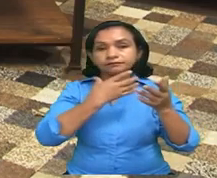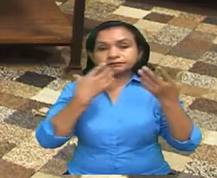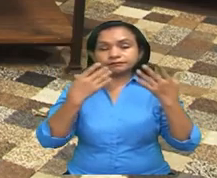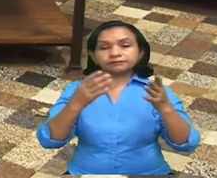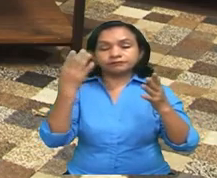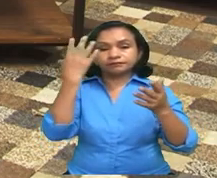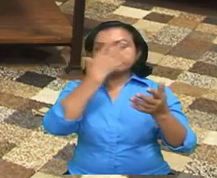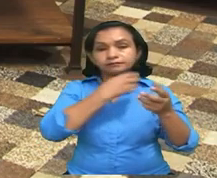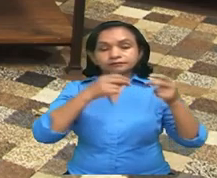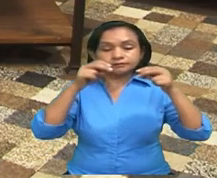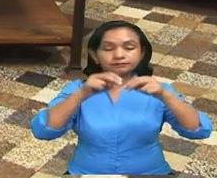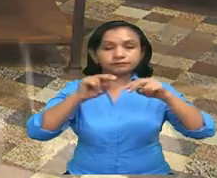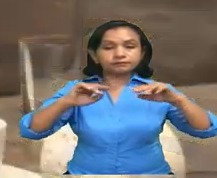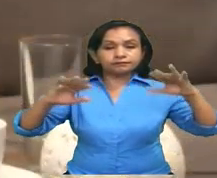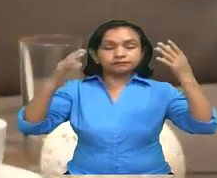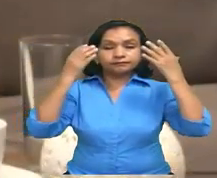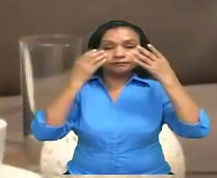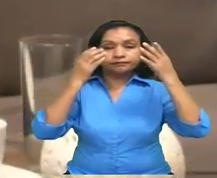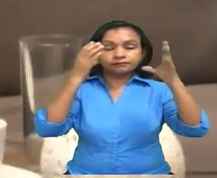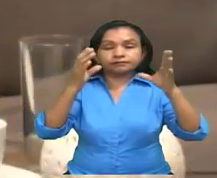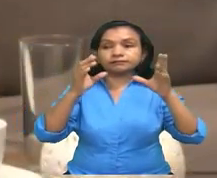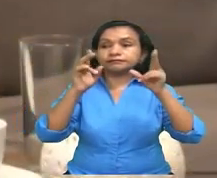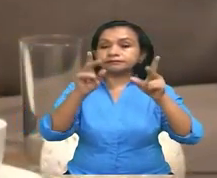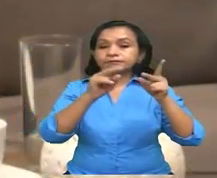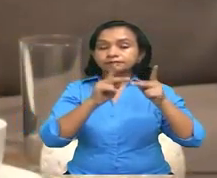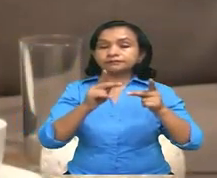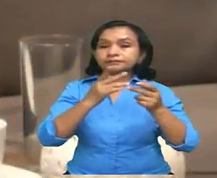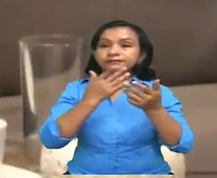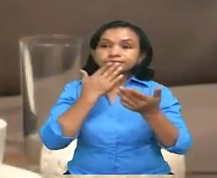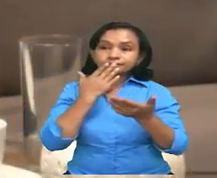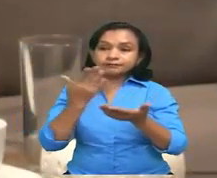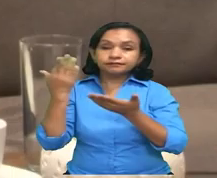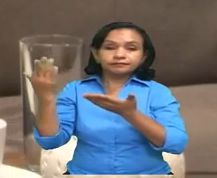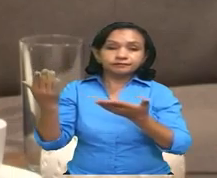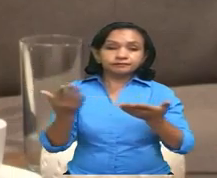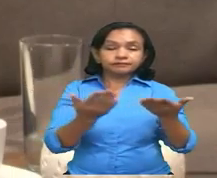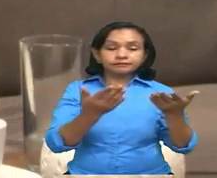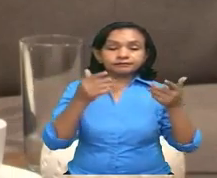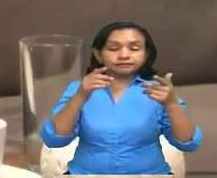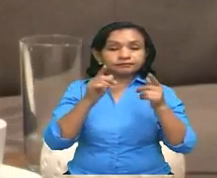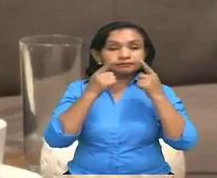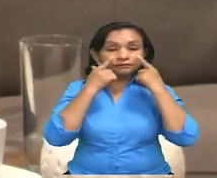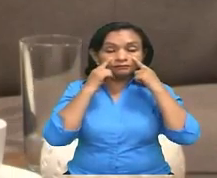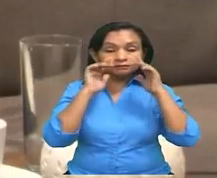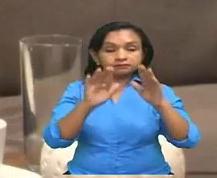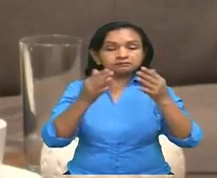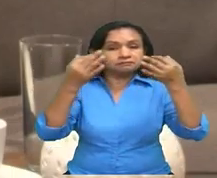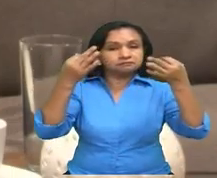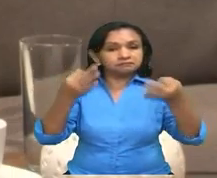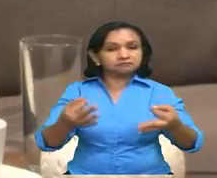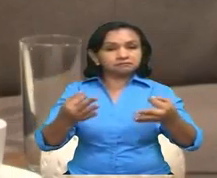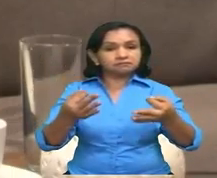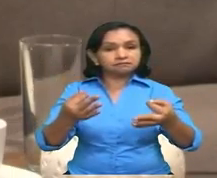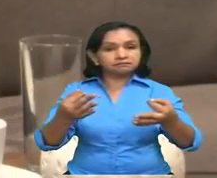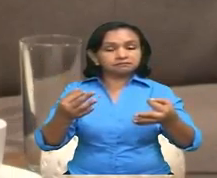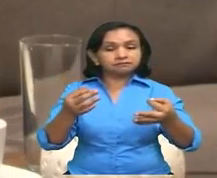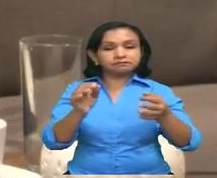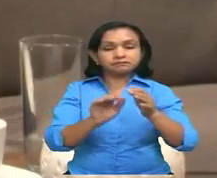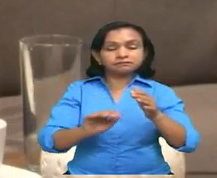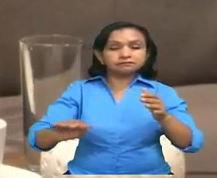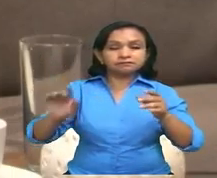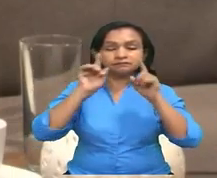Venezuela, que es muy importante para el turismo, para el turista, como es la seguridad, ¿no?, que puedes encontrar en Nicaragua. Así es, uno